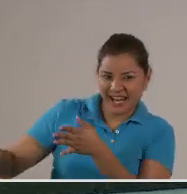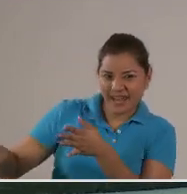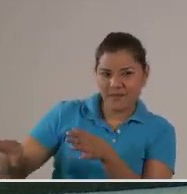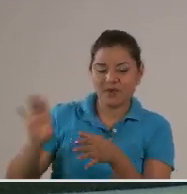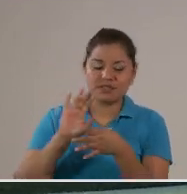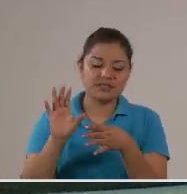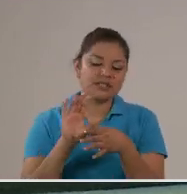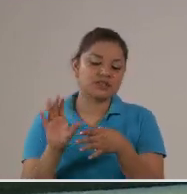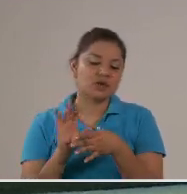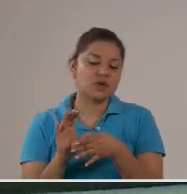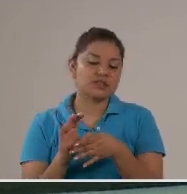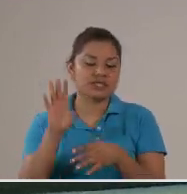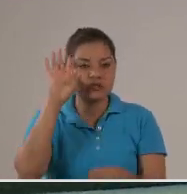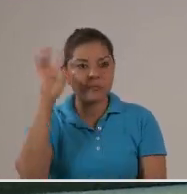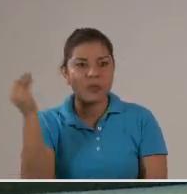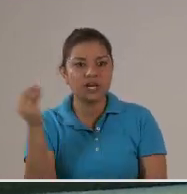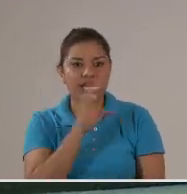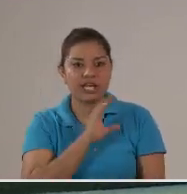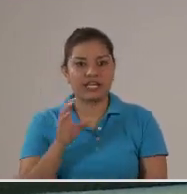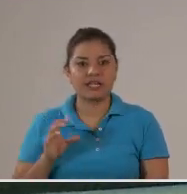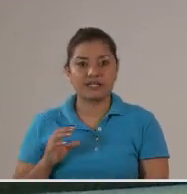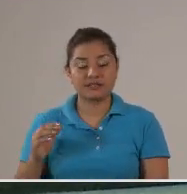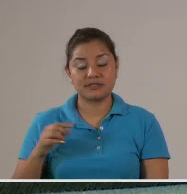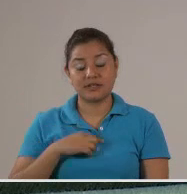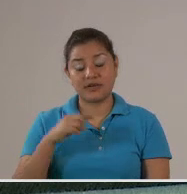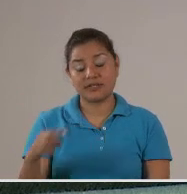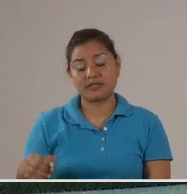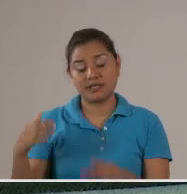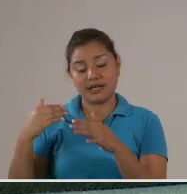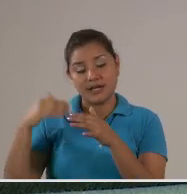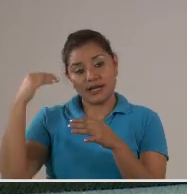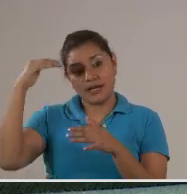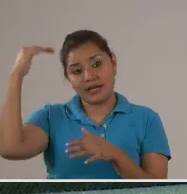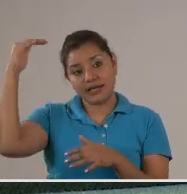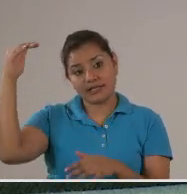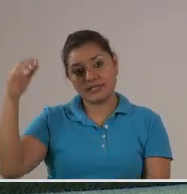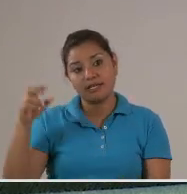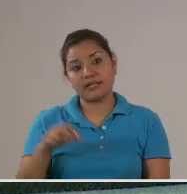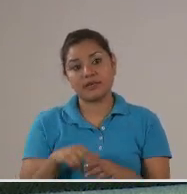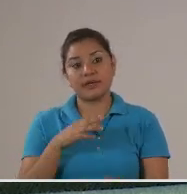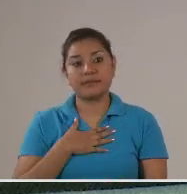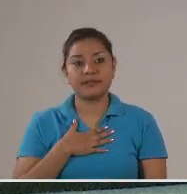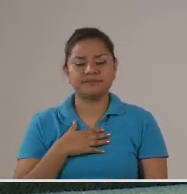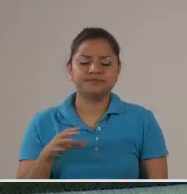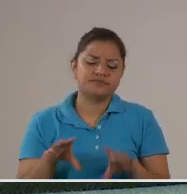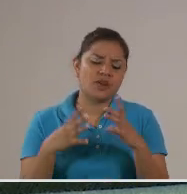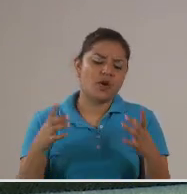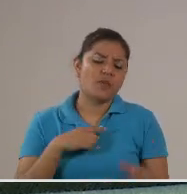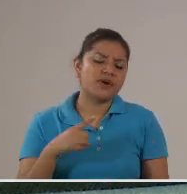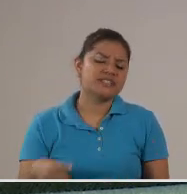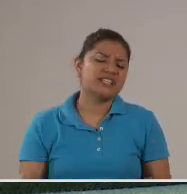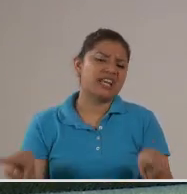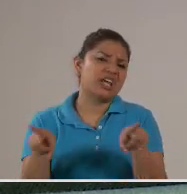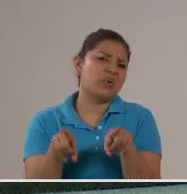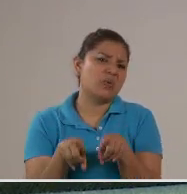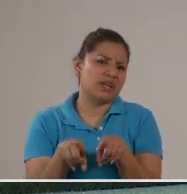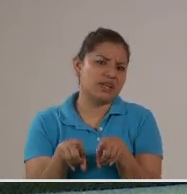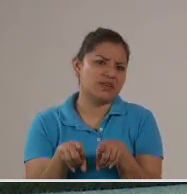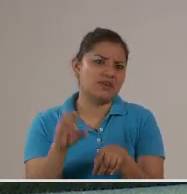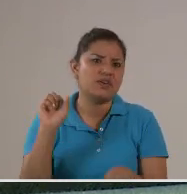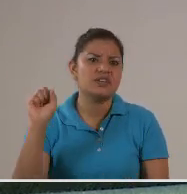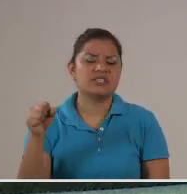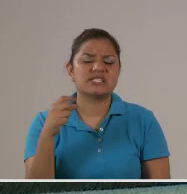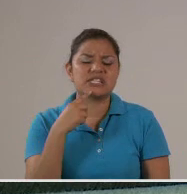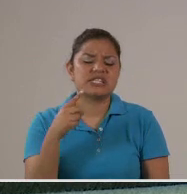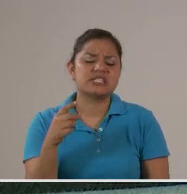mí Pero cómo voy a crecer Cómo cómo cómo voy a poder permanecer Unido con Un cuate que dice que Jesucristo es